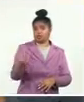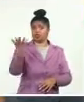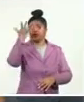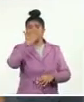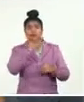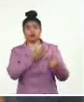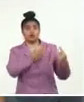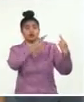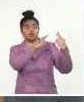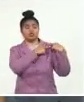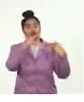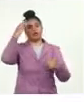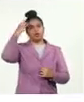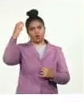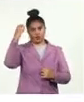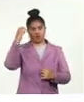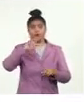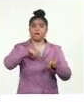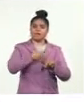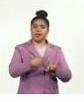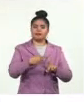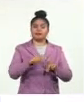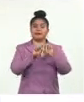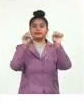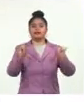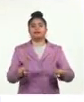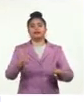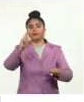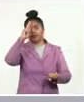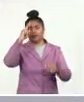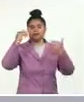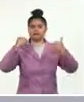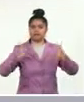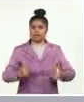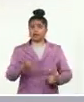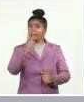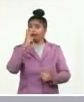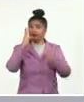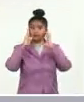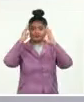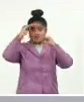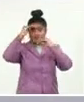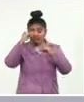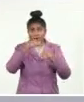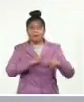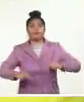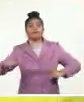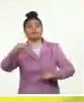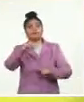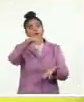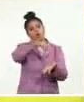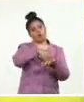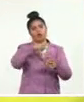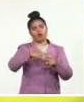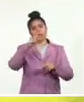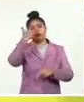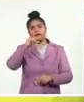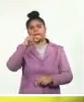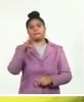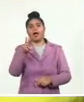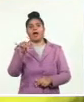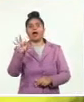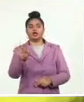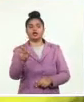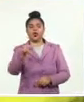por su sistema de salud en sus atenciones se centran fundamentalmente en barrio adentro 2 en el caso de los cdi